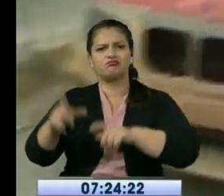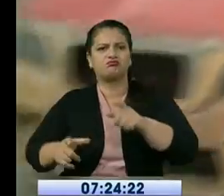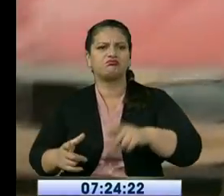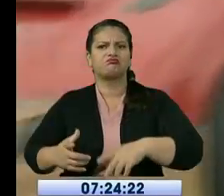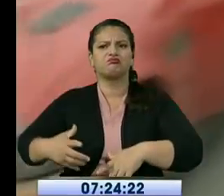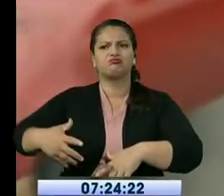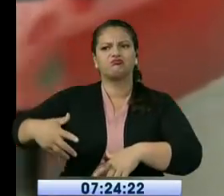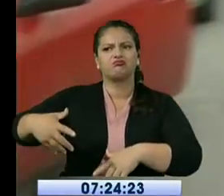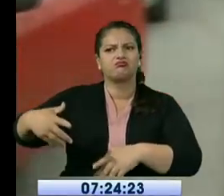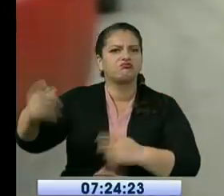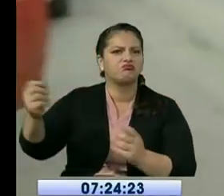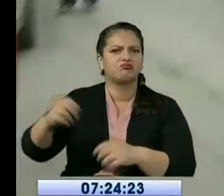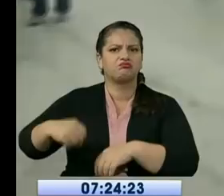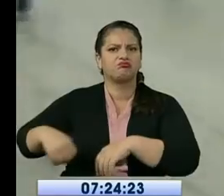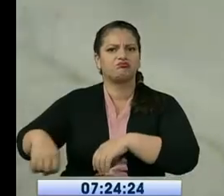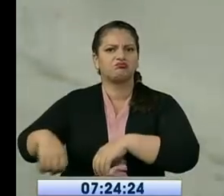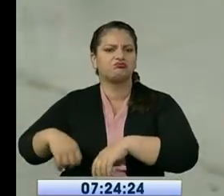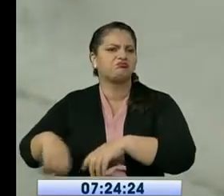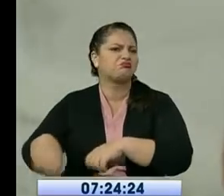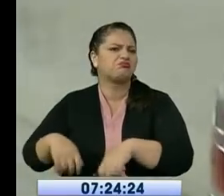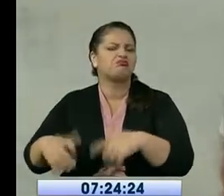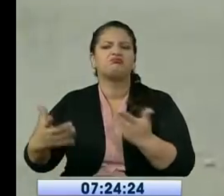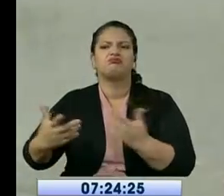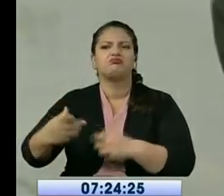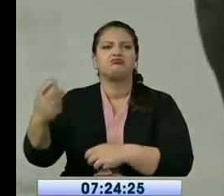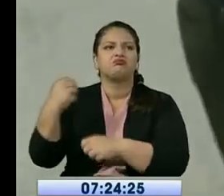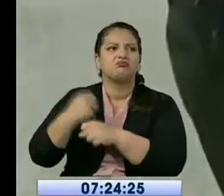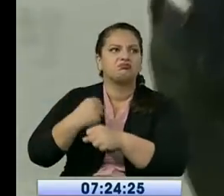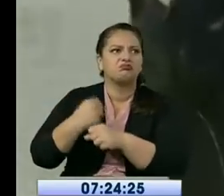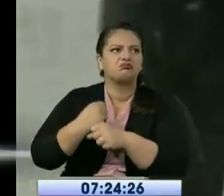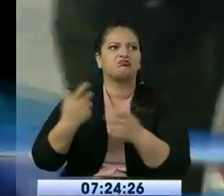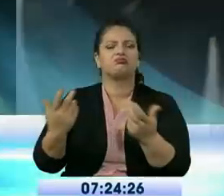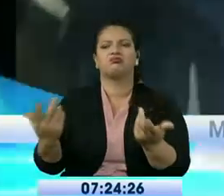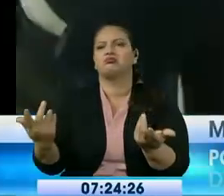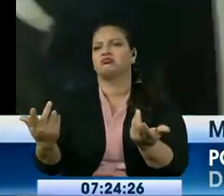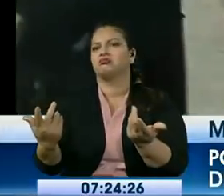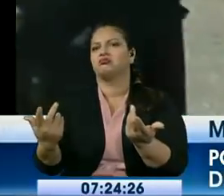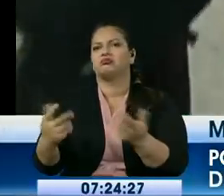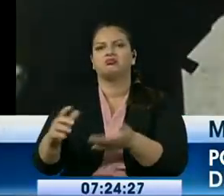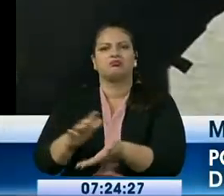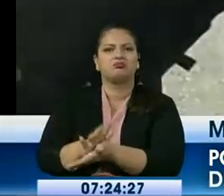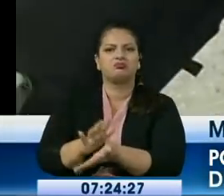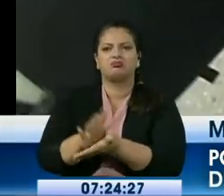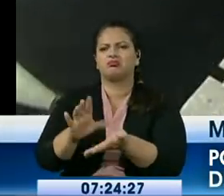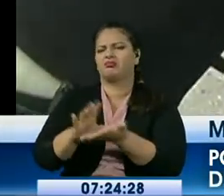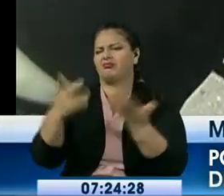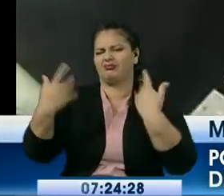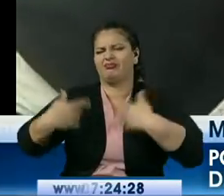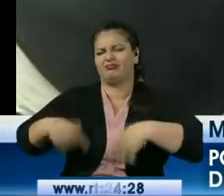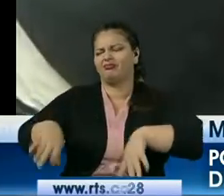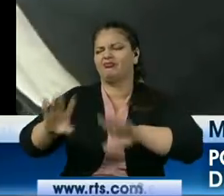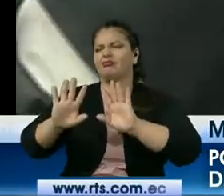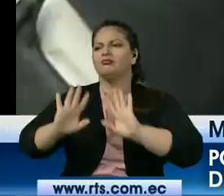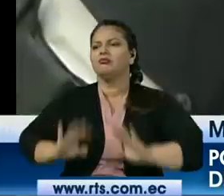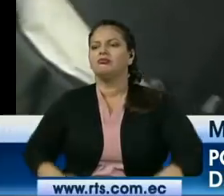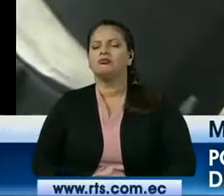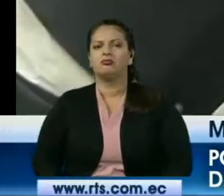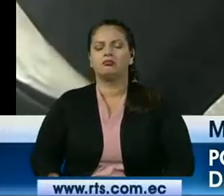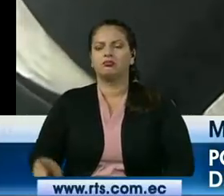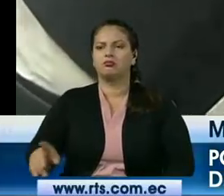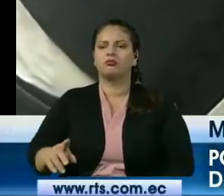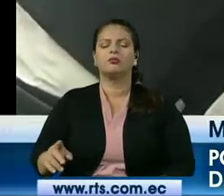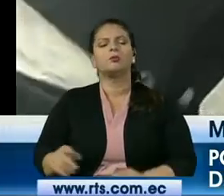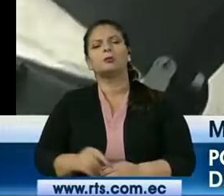operativo antidelincuencial en determinado sector del norte de Guayaquil, y vemos cómo los agentes a la